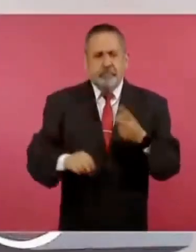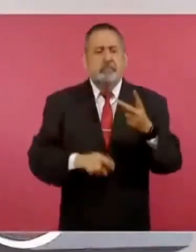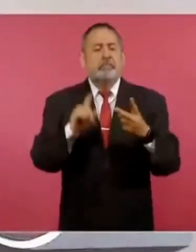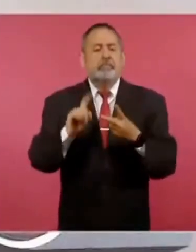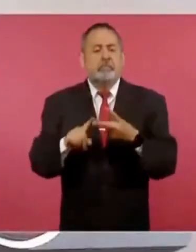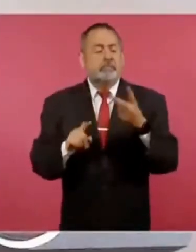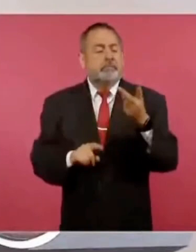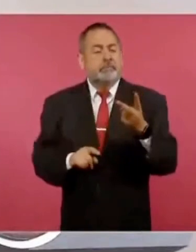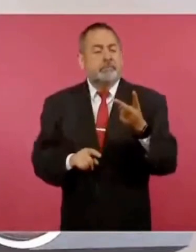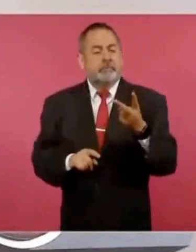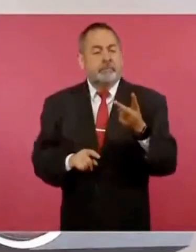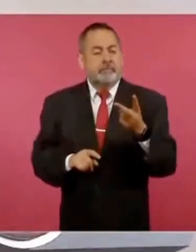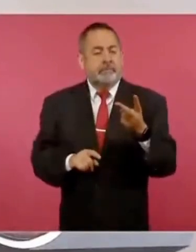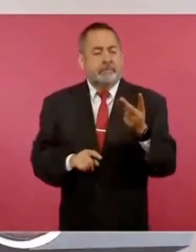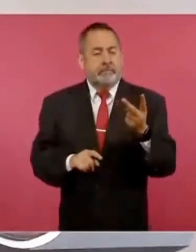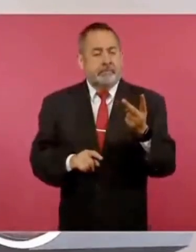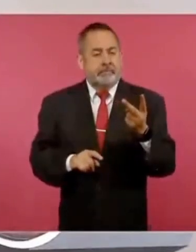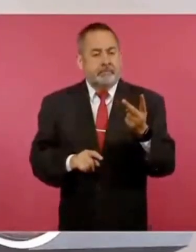Con